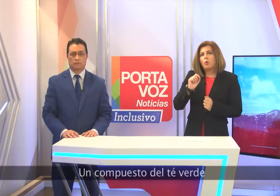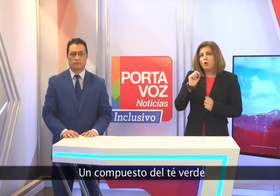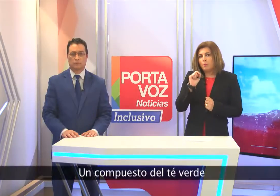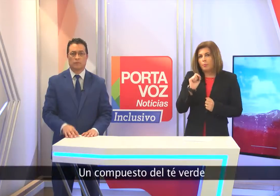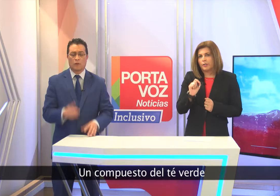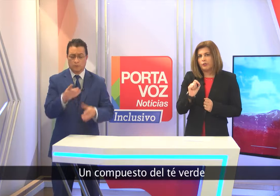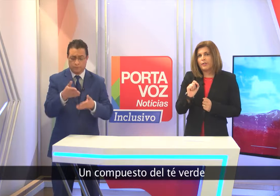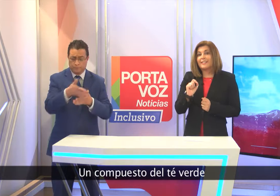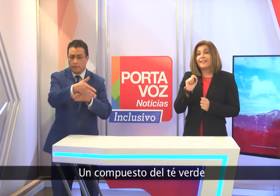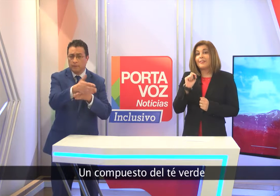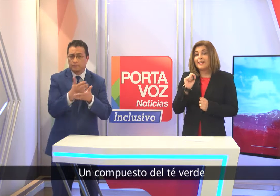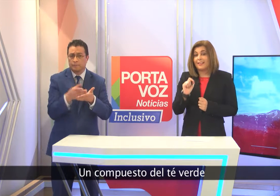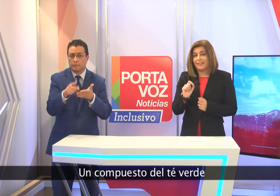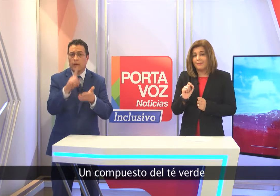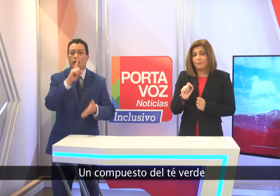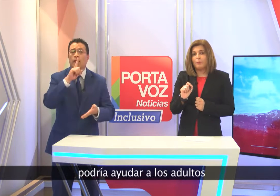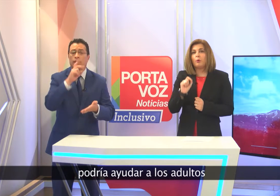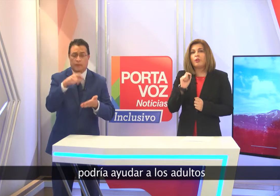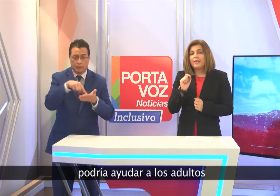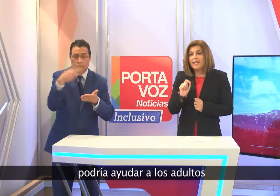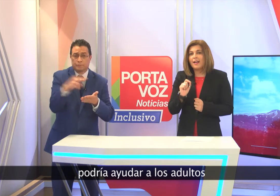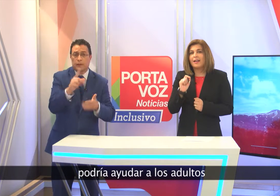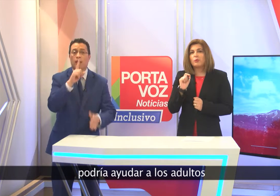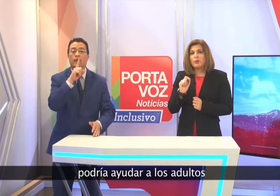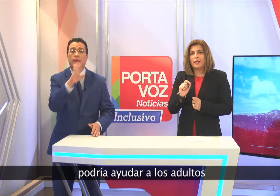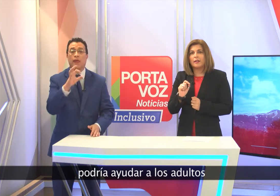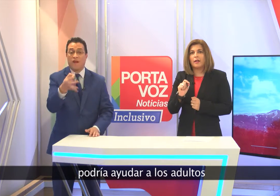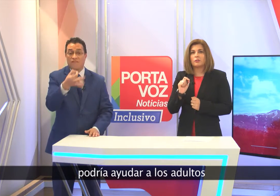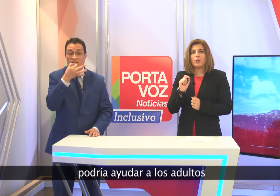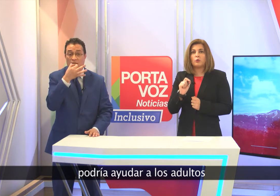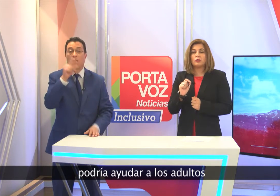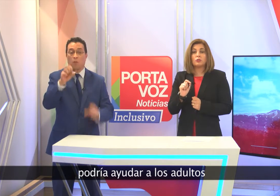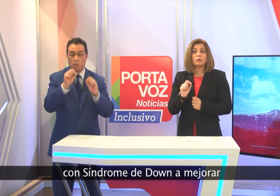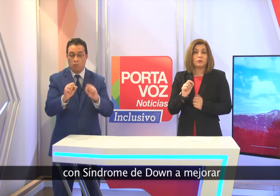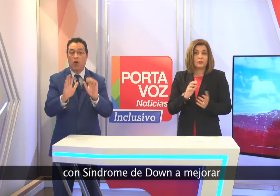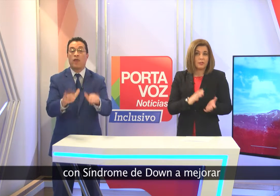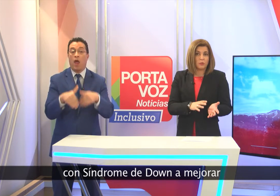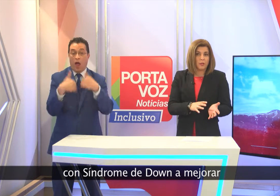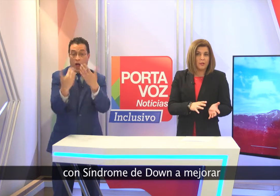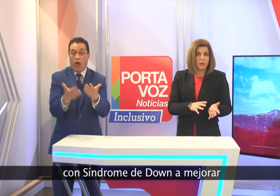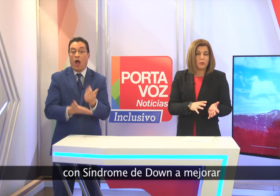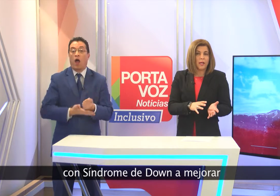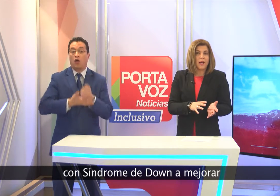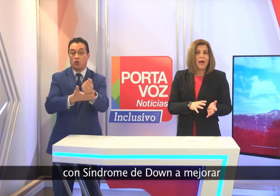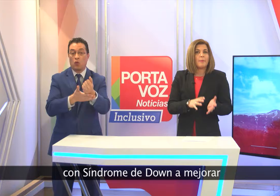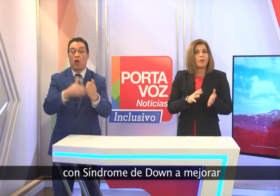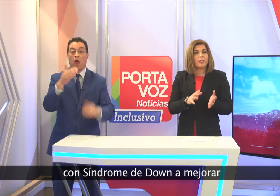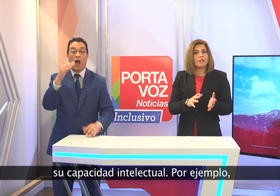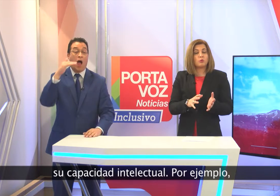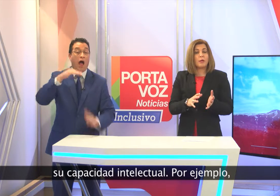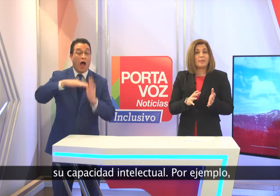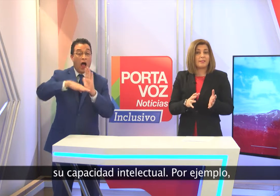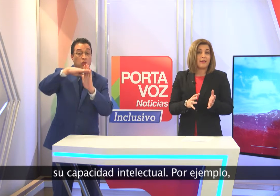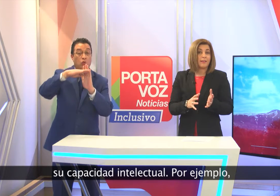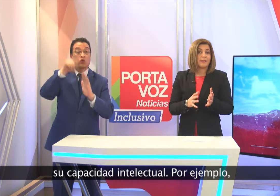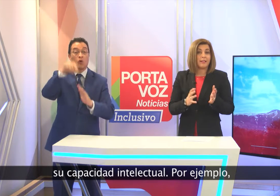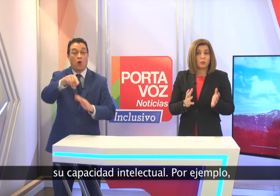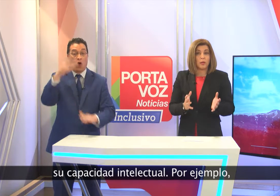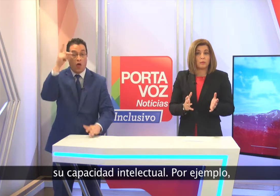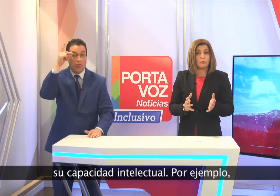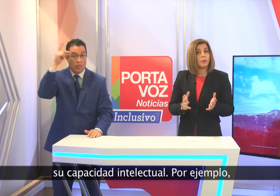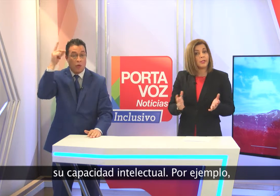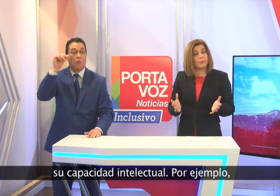Un compuesto del té verde podría ayudar a los adultos con síndrome de Down a mejorar su capacidad